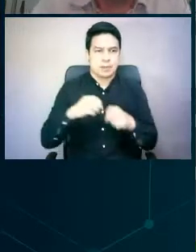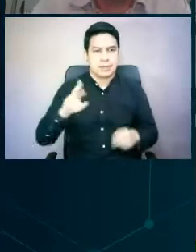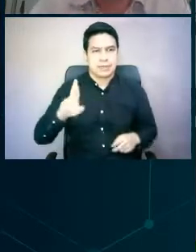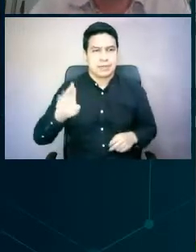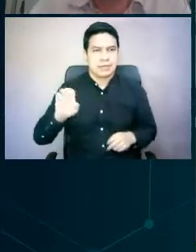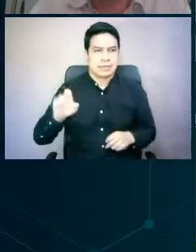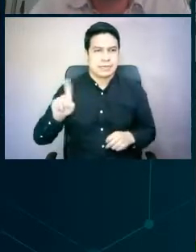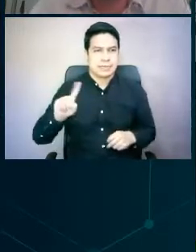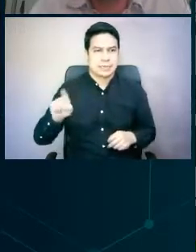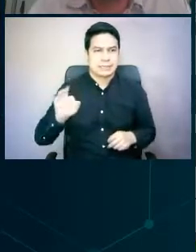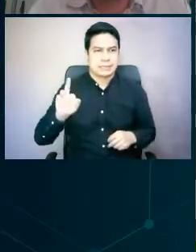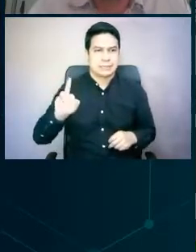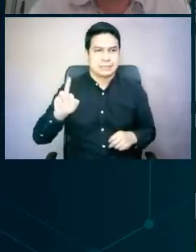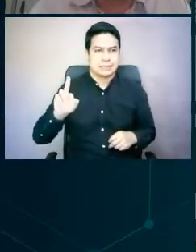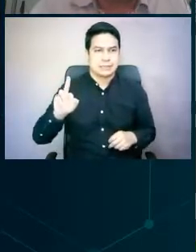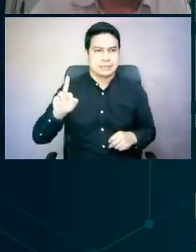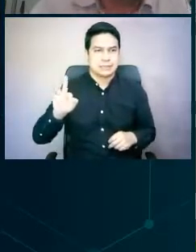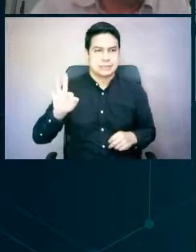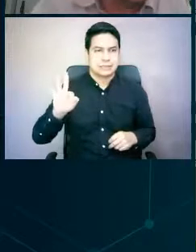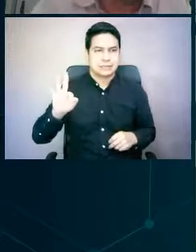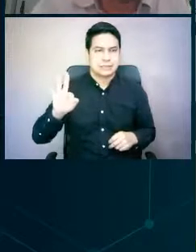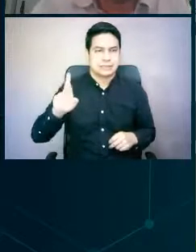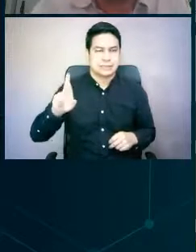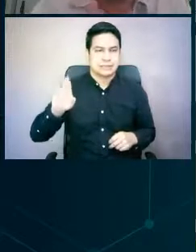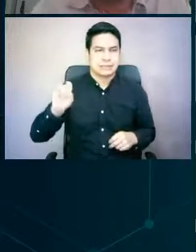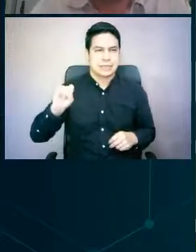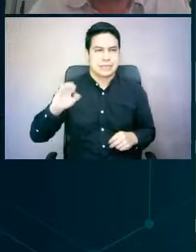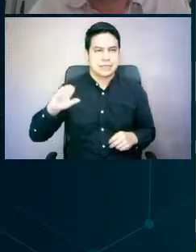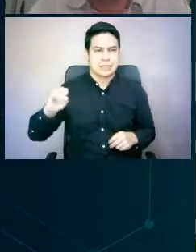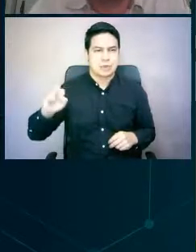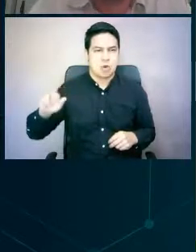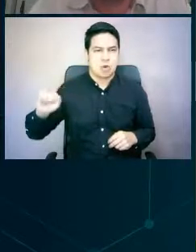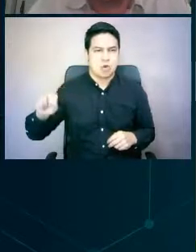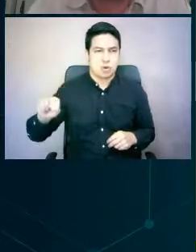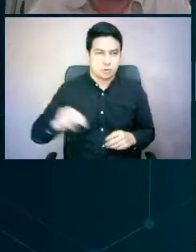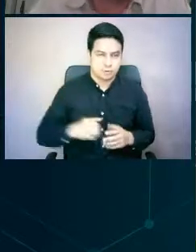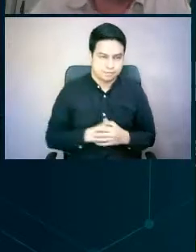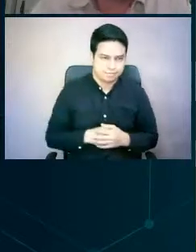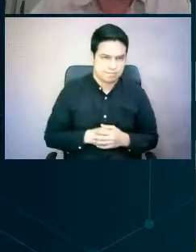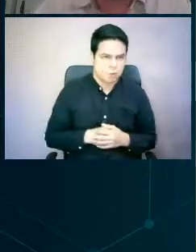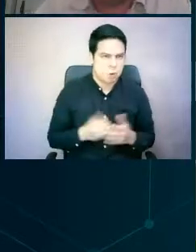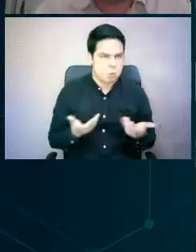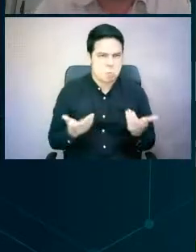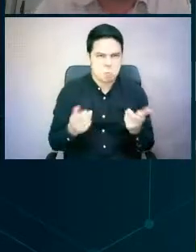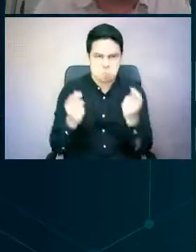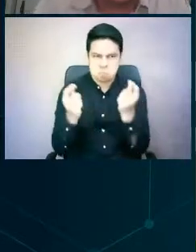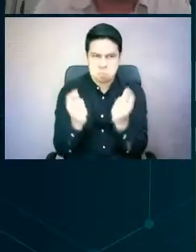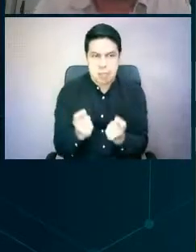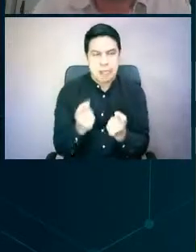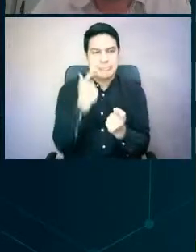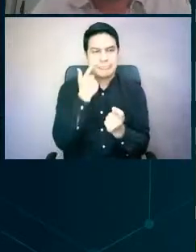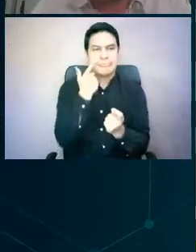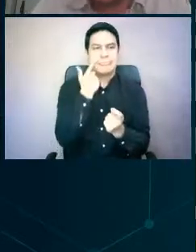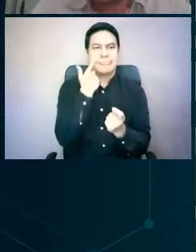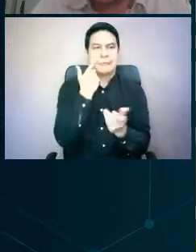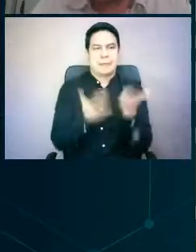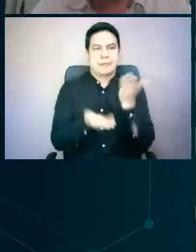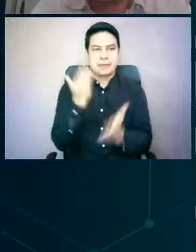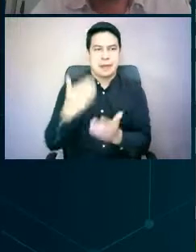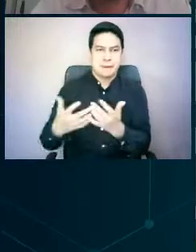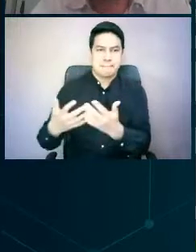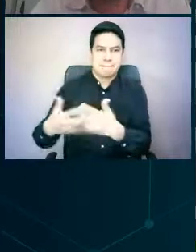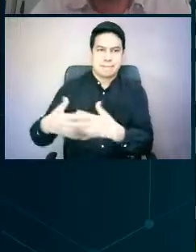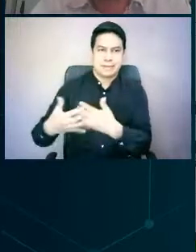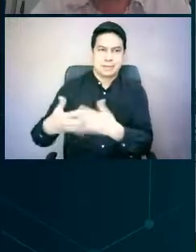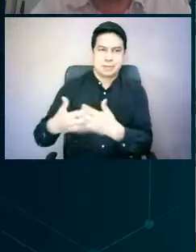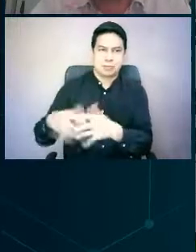un valor, la forma de calcularlo depende mucho del fabricante de los equipos de protección. Para unos fabricantes, esta corriente